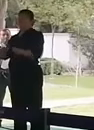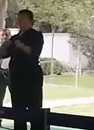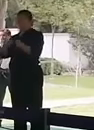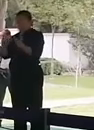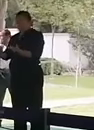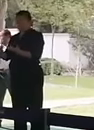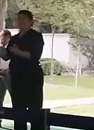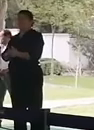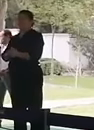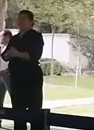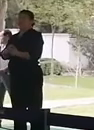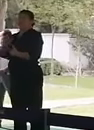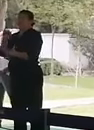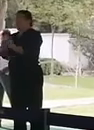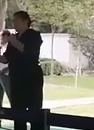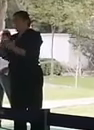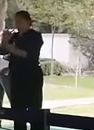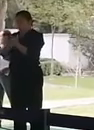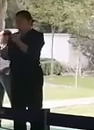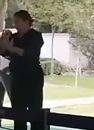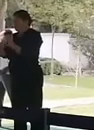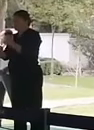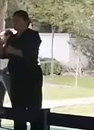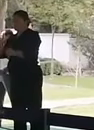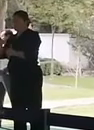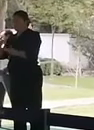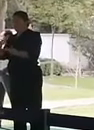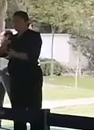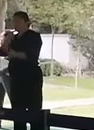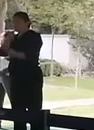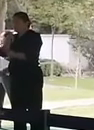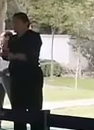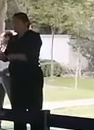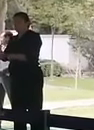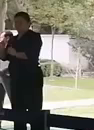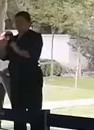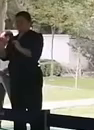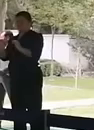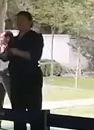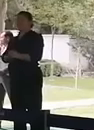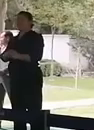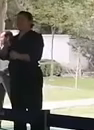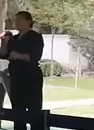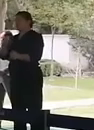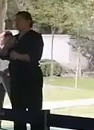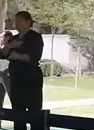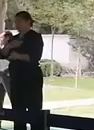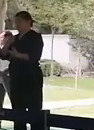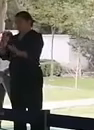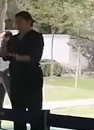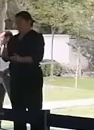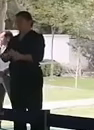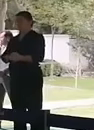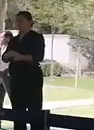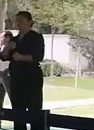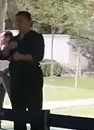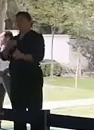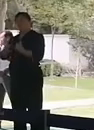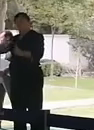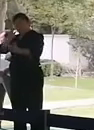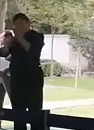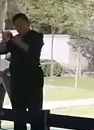niños, todos viviendo así de una manera de inseguridad. Entonces vinimos, yo vine a aprender más de lo que estaba